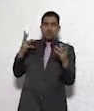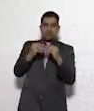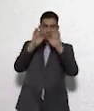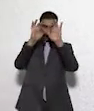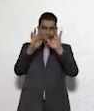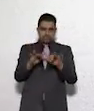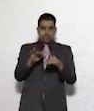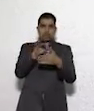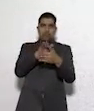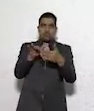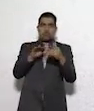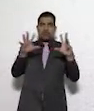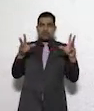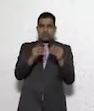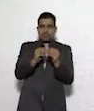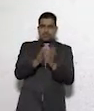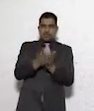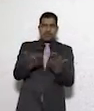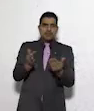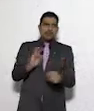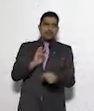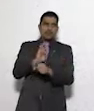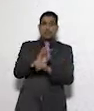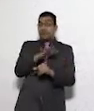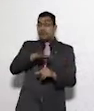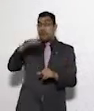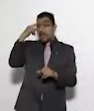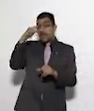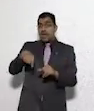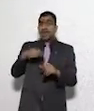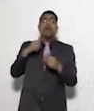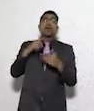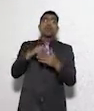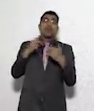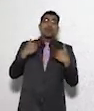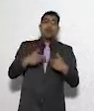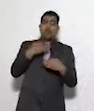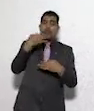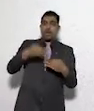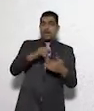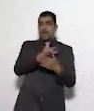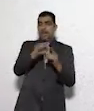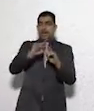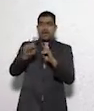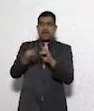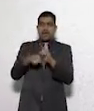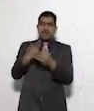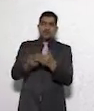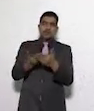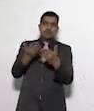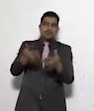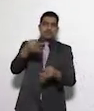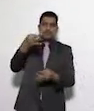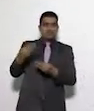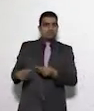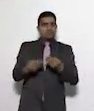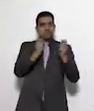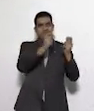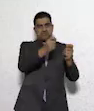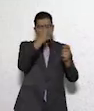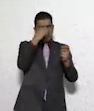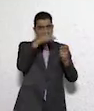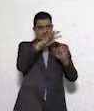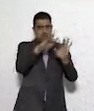de 36 puntos para garantizar la seguridad y justicia en democracia que fue entregado a quienes entonces contendían